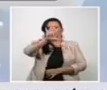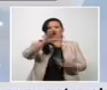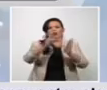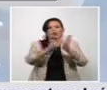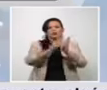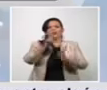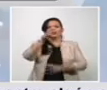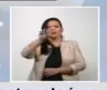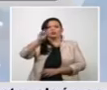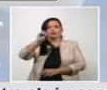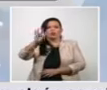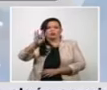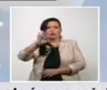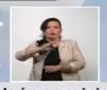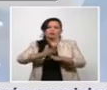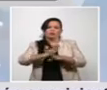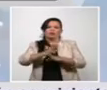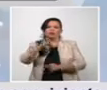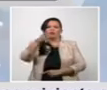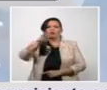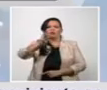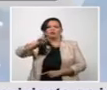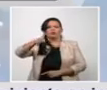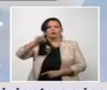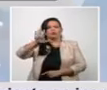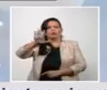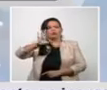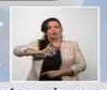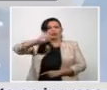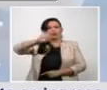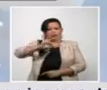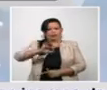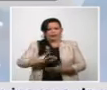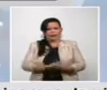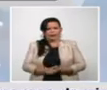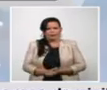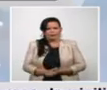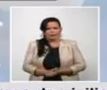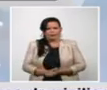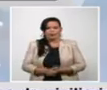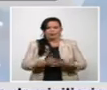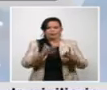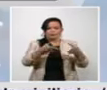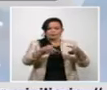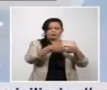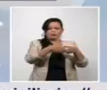el 12,5%. De estos 5.108,